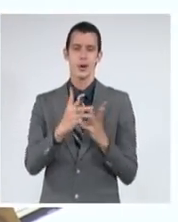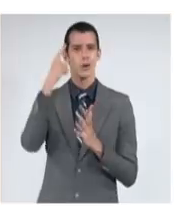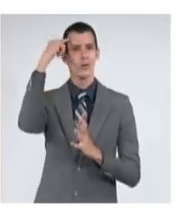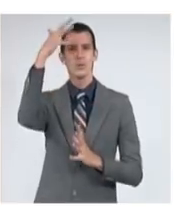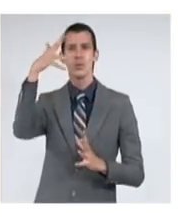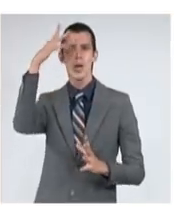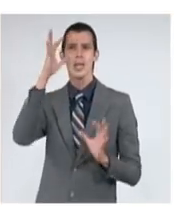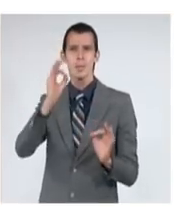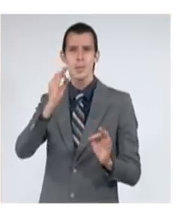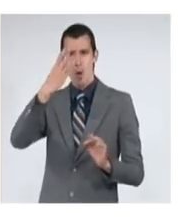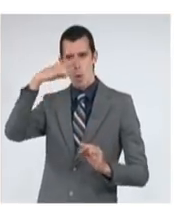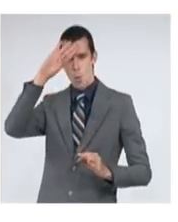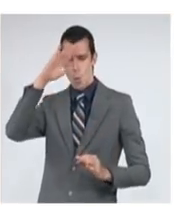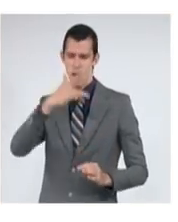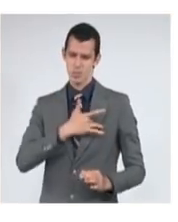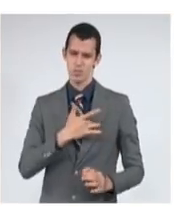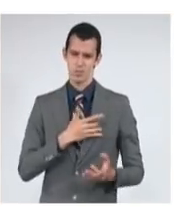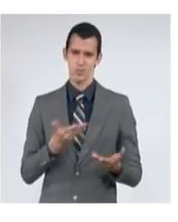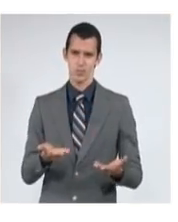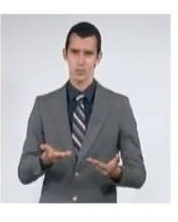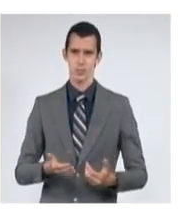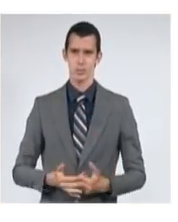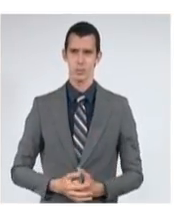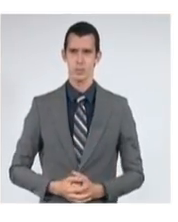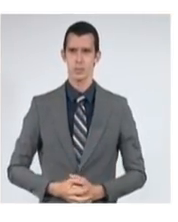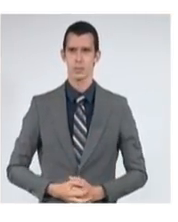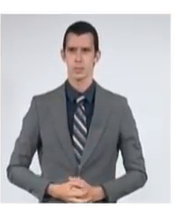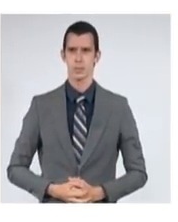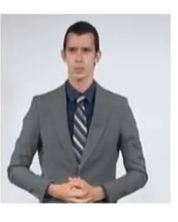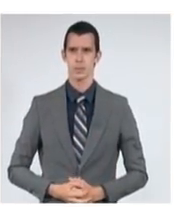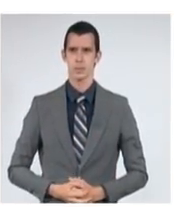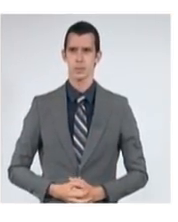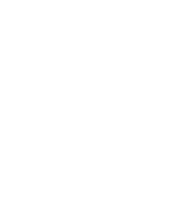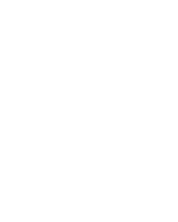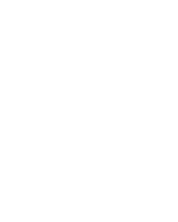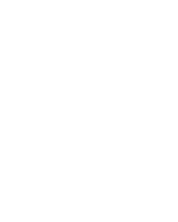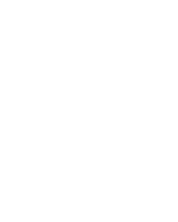patria muy dentro. Cristina Escobar, Sistema Informativo de la Televisión Cubana.